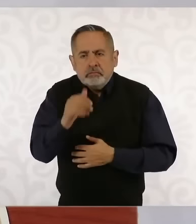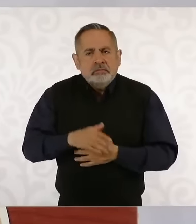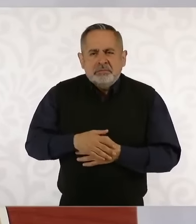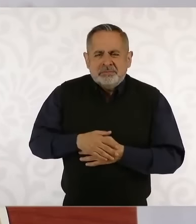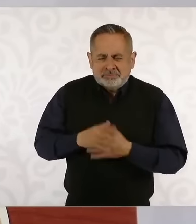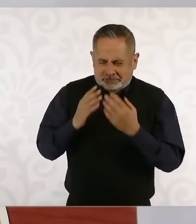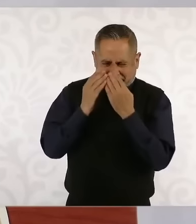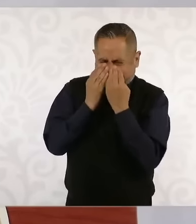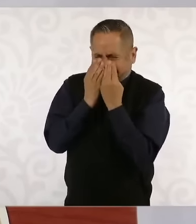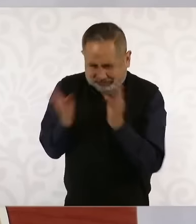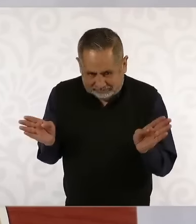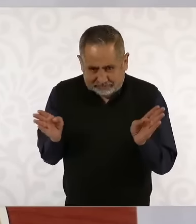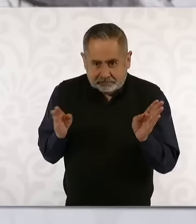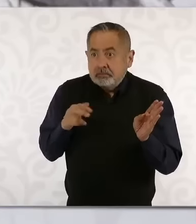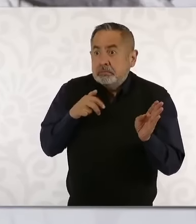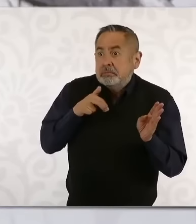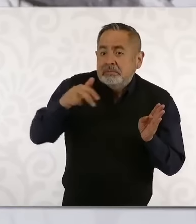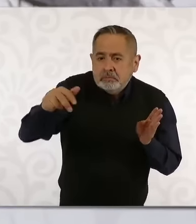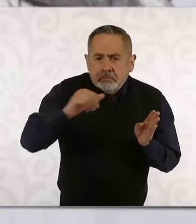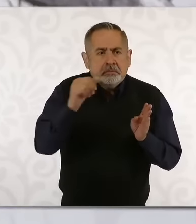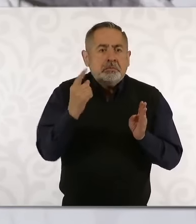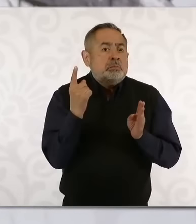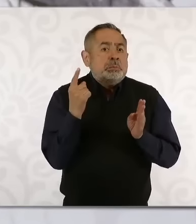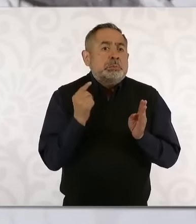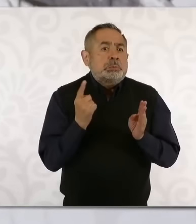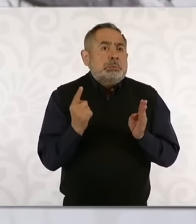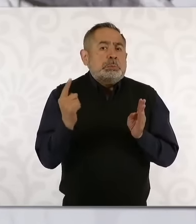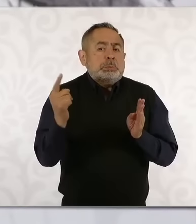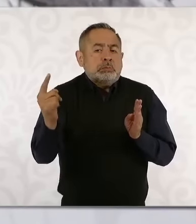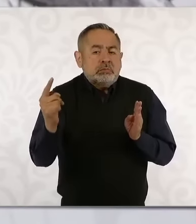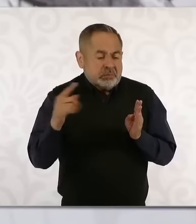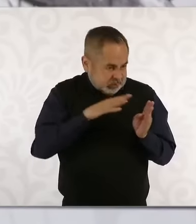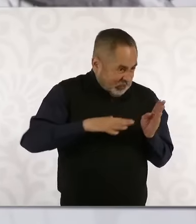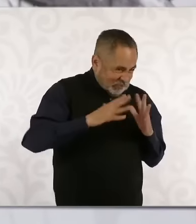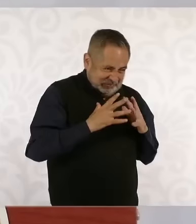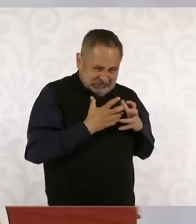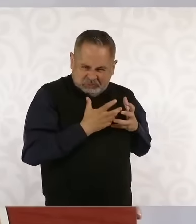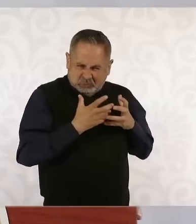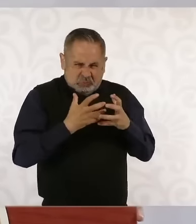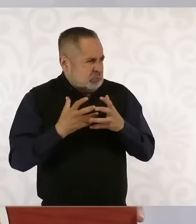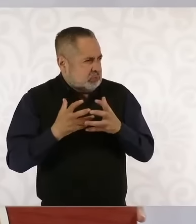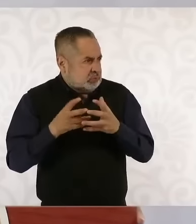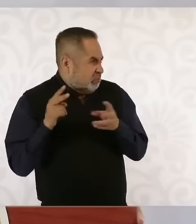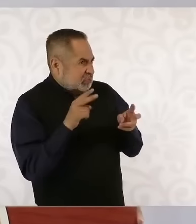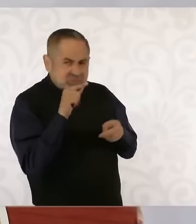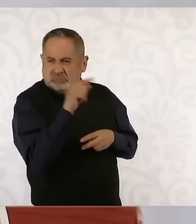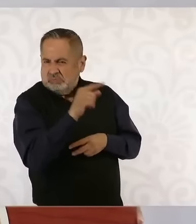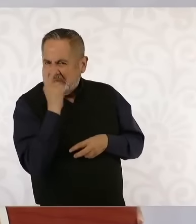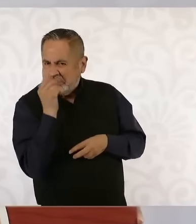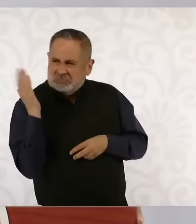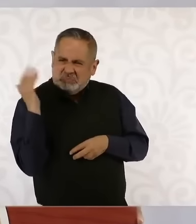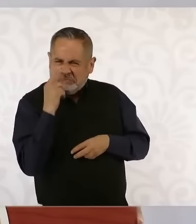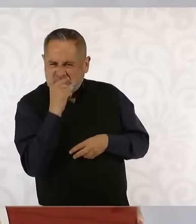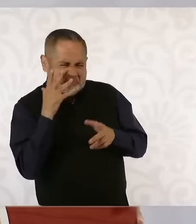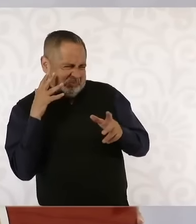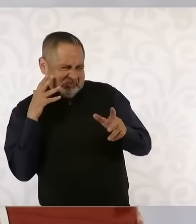Entonces, eso es muy importante. Se van contra la policía y la policía durante un